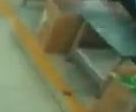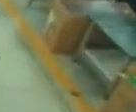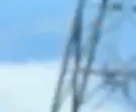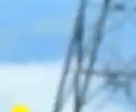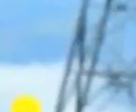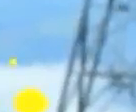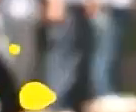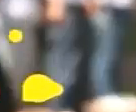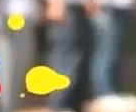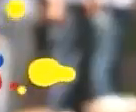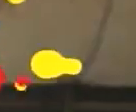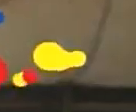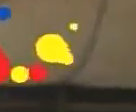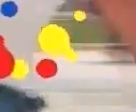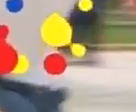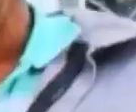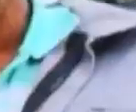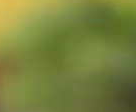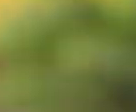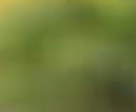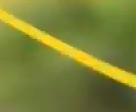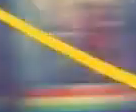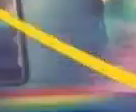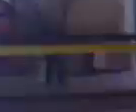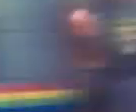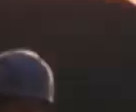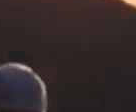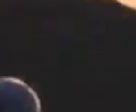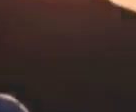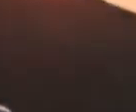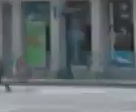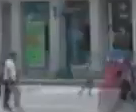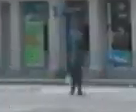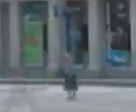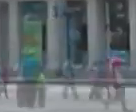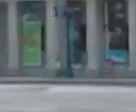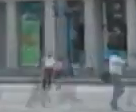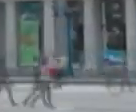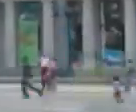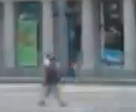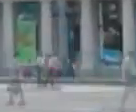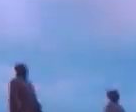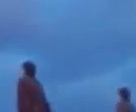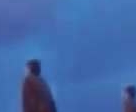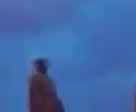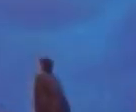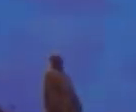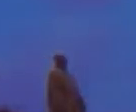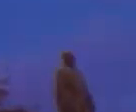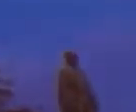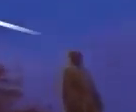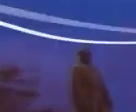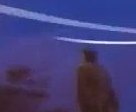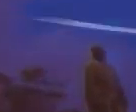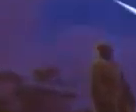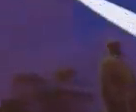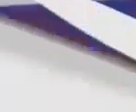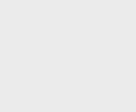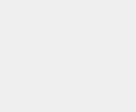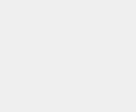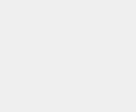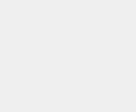Bienvenidos y bienvenidas. A continuación, una transmisión conjunta de radio y televisión por su derecho a